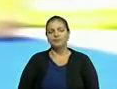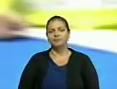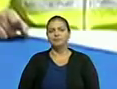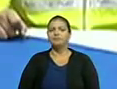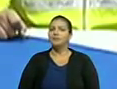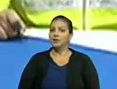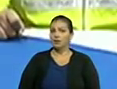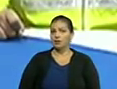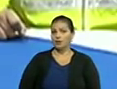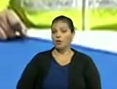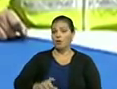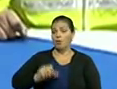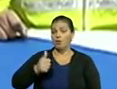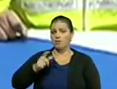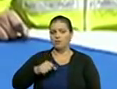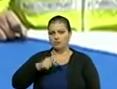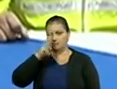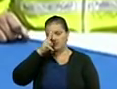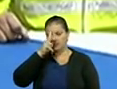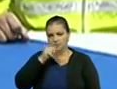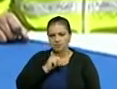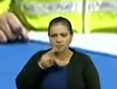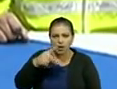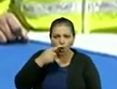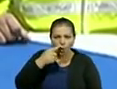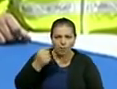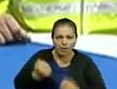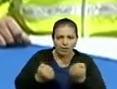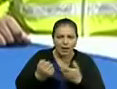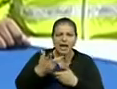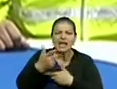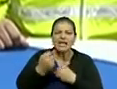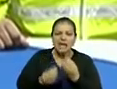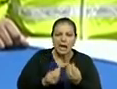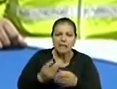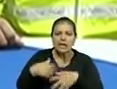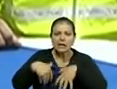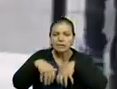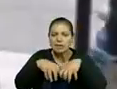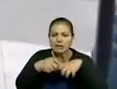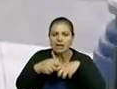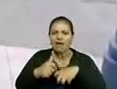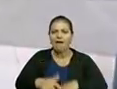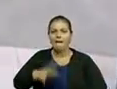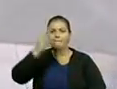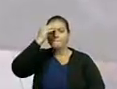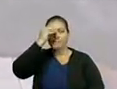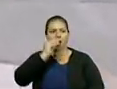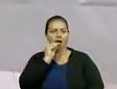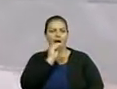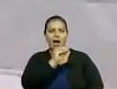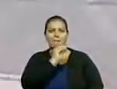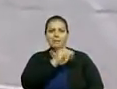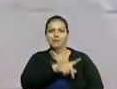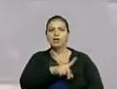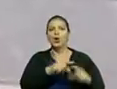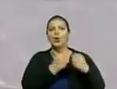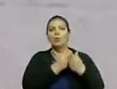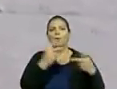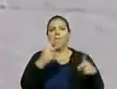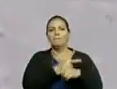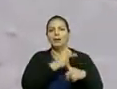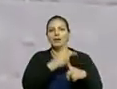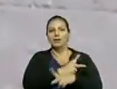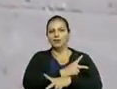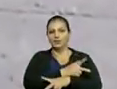unidad especializada de la policía realizó 2 allanamientos, logrando capturar a 7 personas implicadas en este hecho